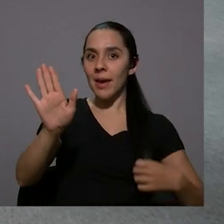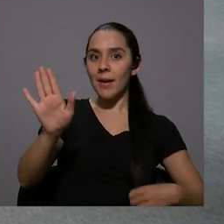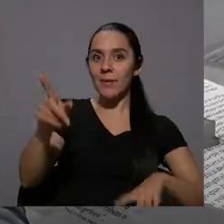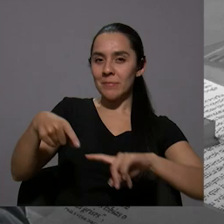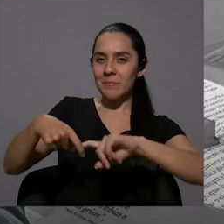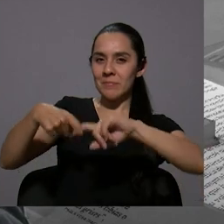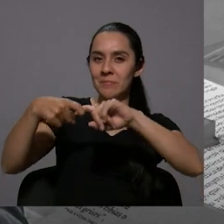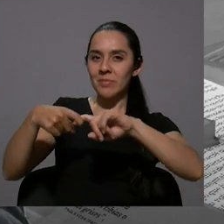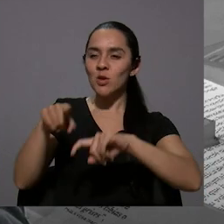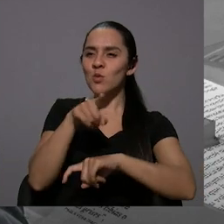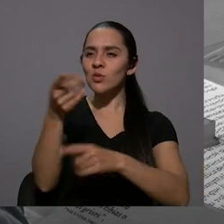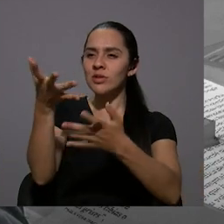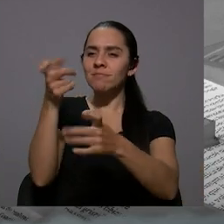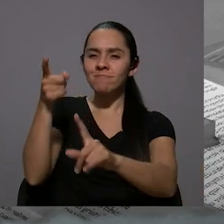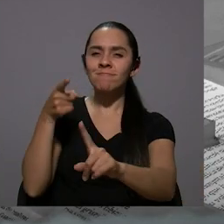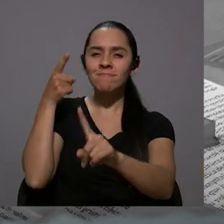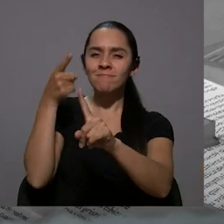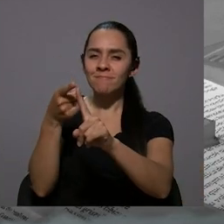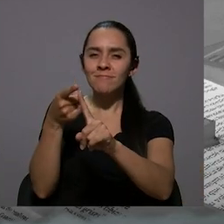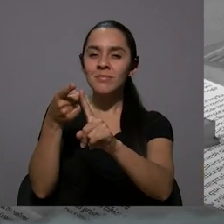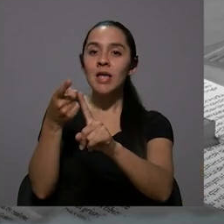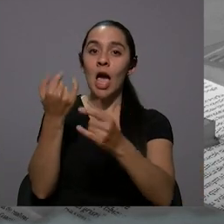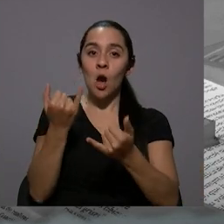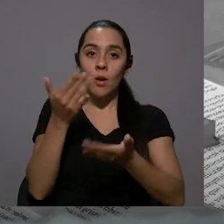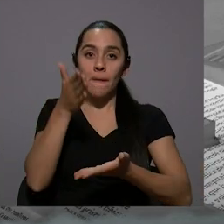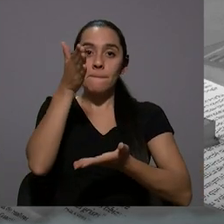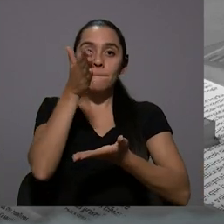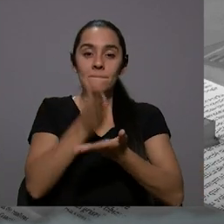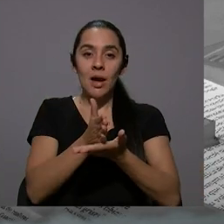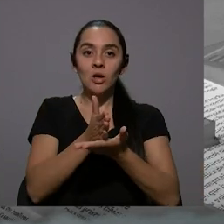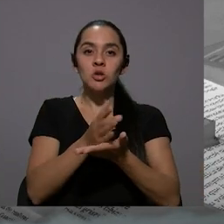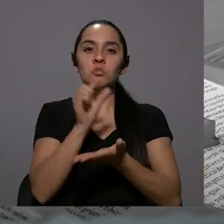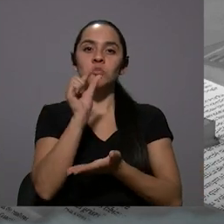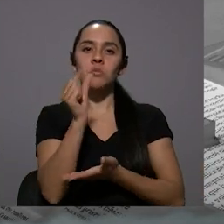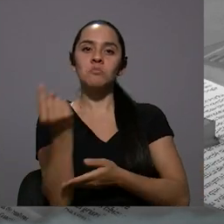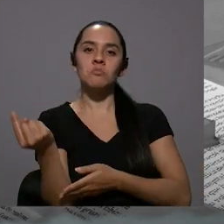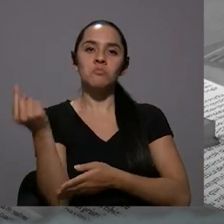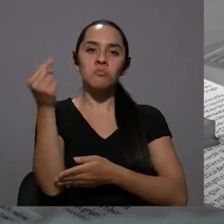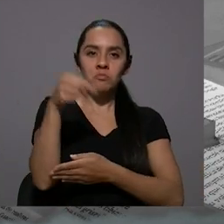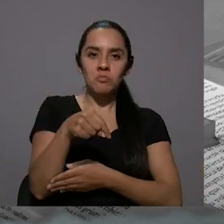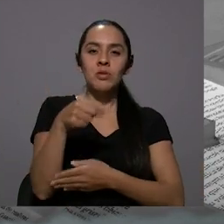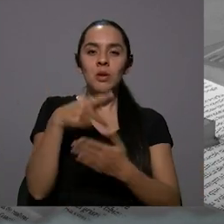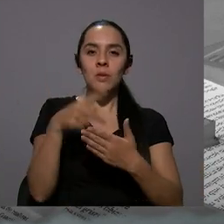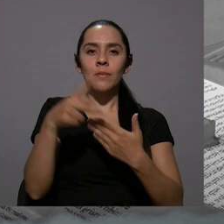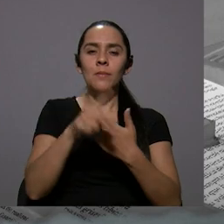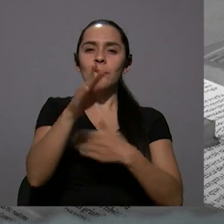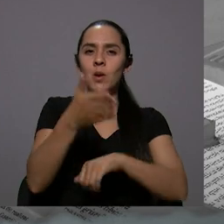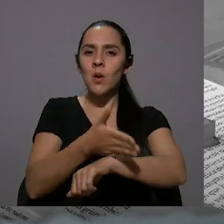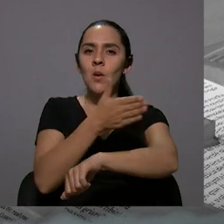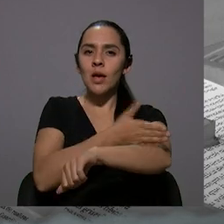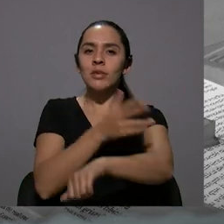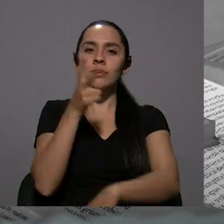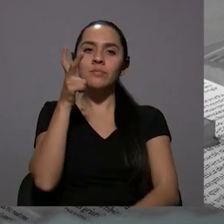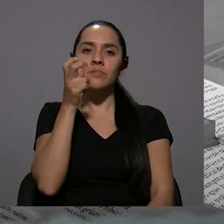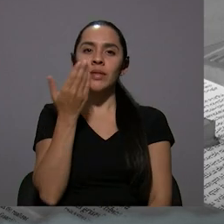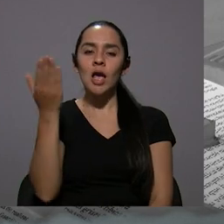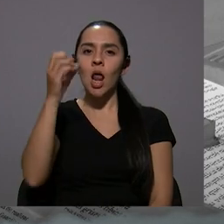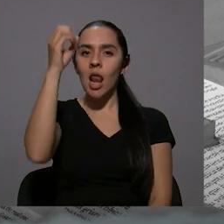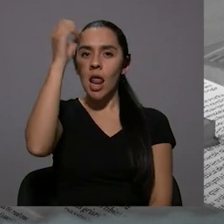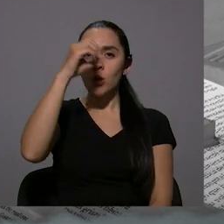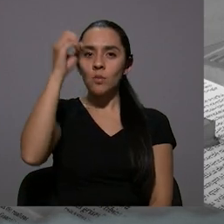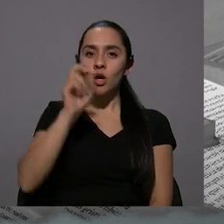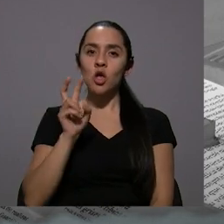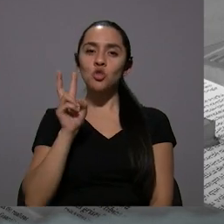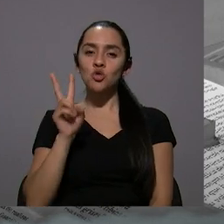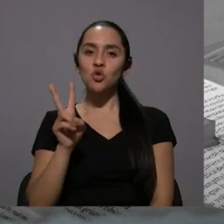atacar quedémonos con eso qué querían ustedes atacar vamos a hacer una pausa y enseguida estamos de regreso pero antes